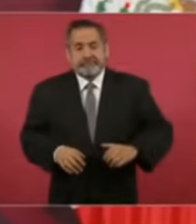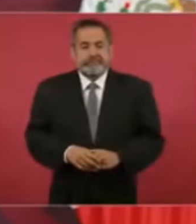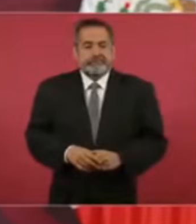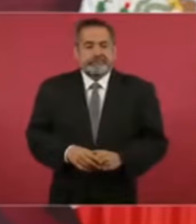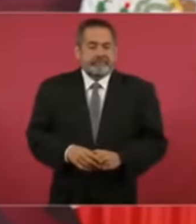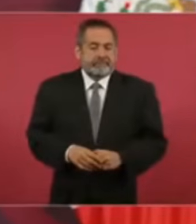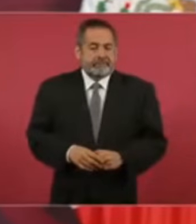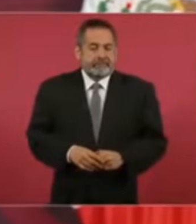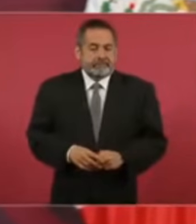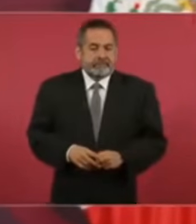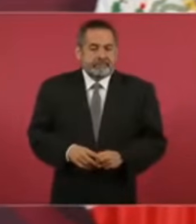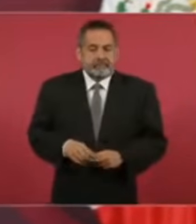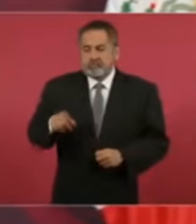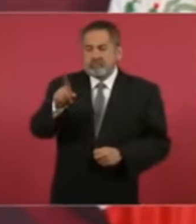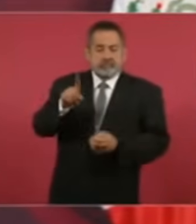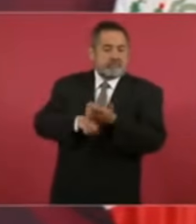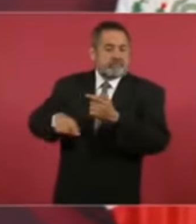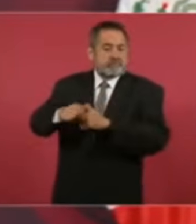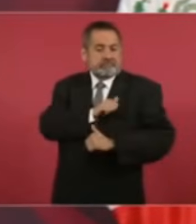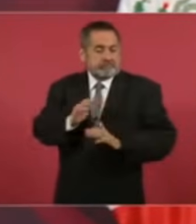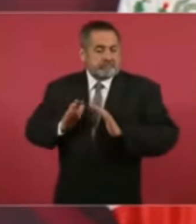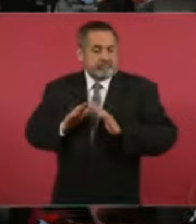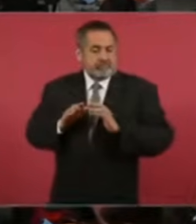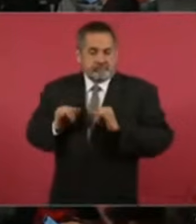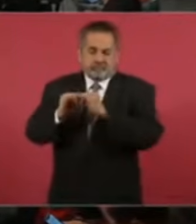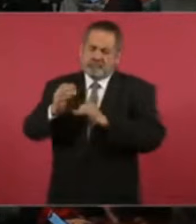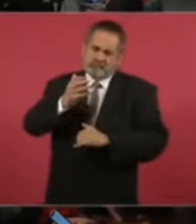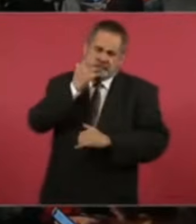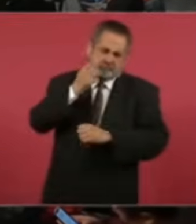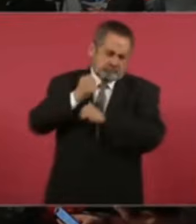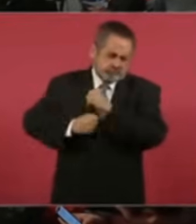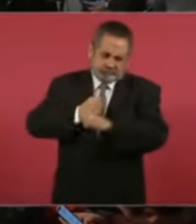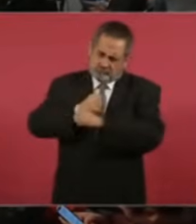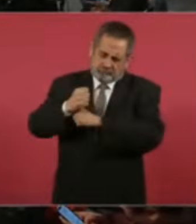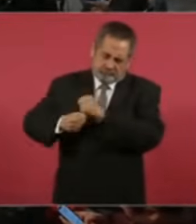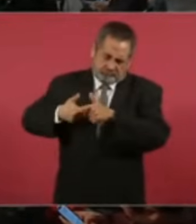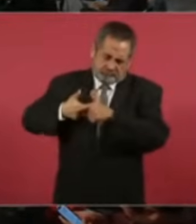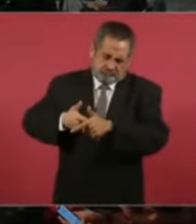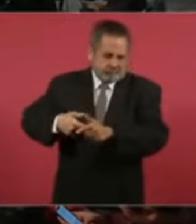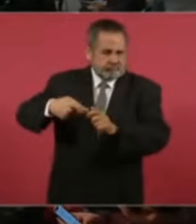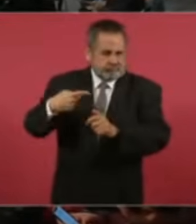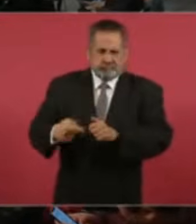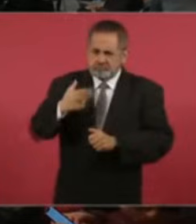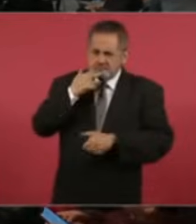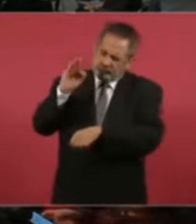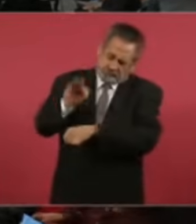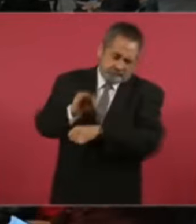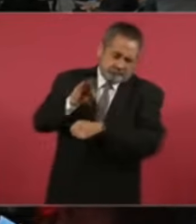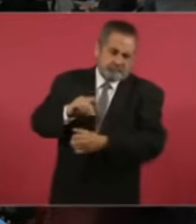porque es una institución con más tradición nacionalista.